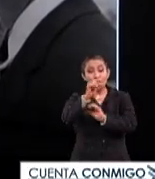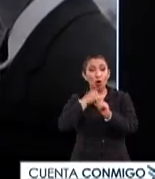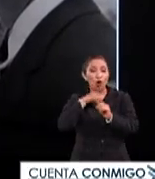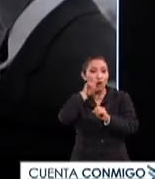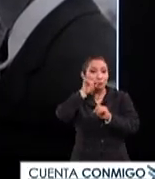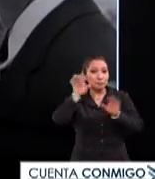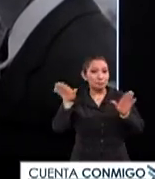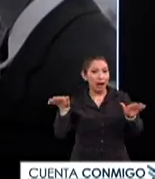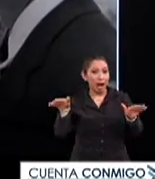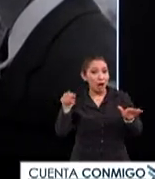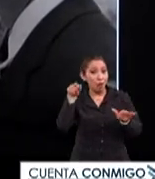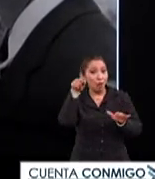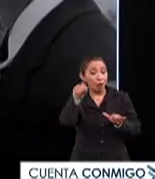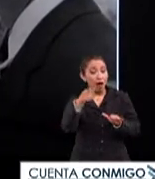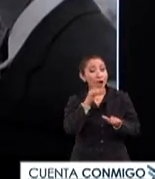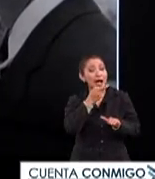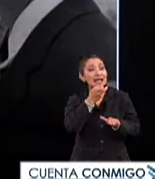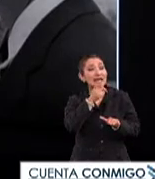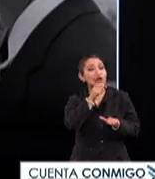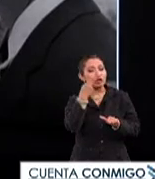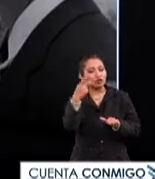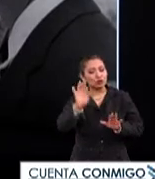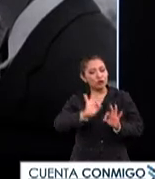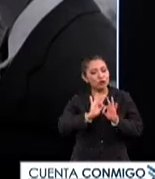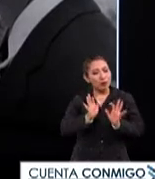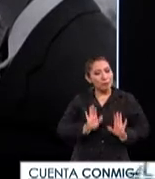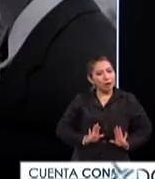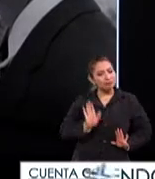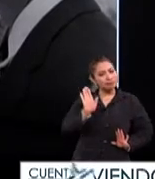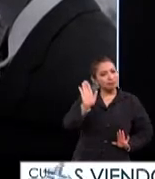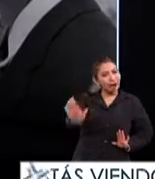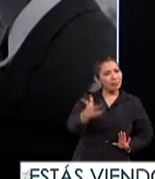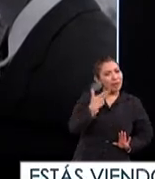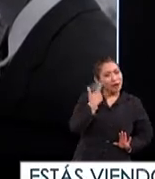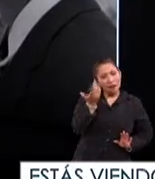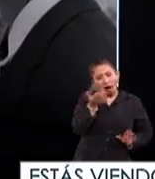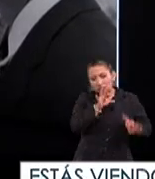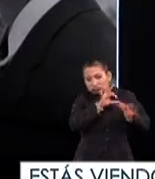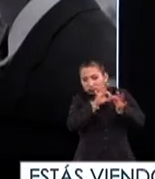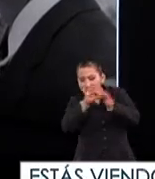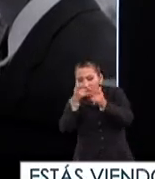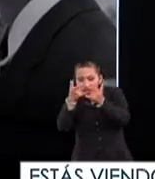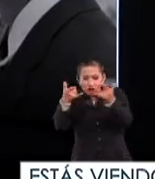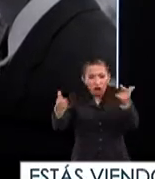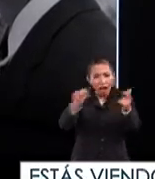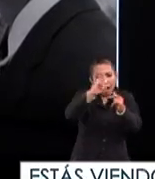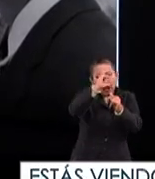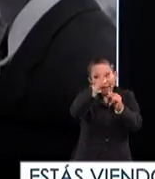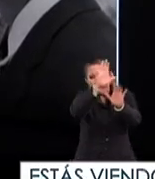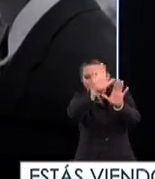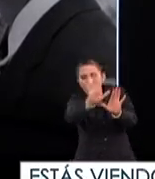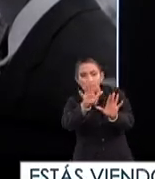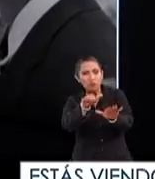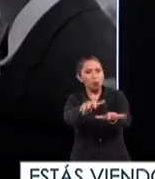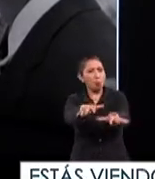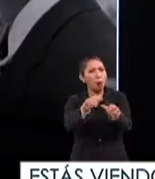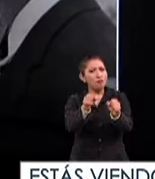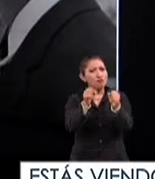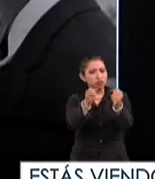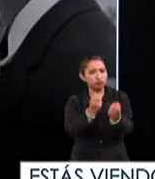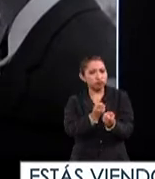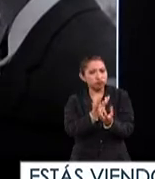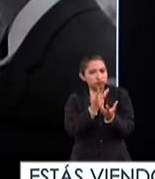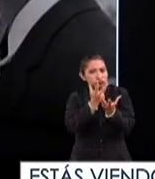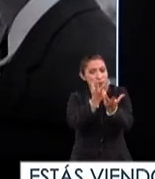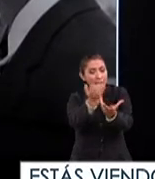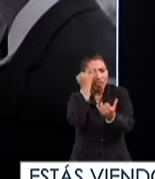Los pájaros. Hitchcock, con su estilo particular de unir tramas de gran solidez con imágenes de increíble fuerza